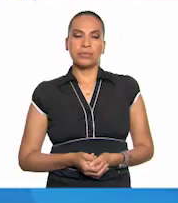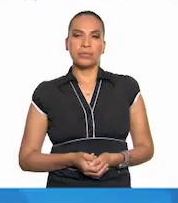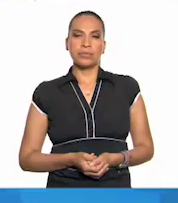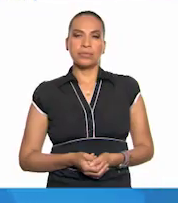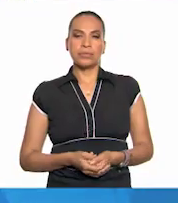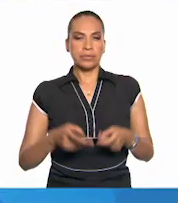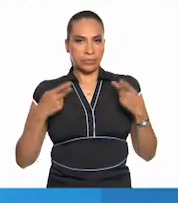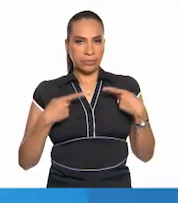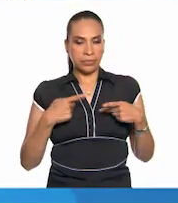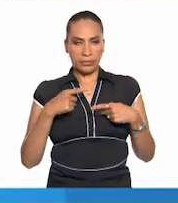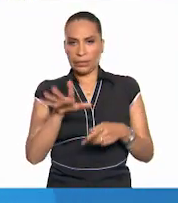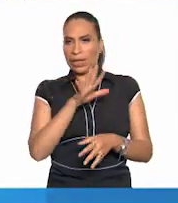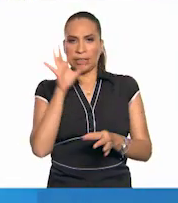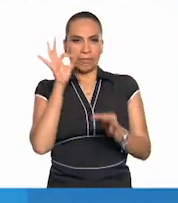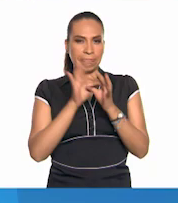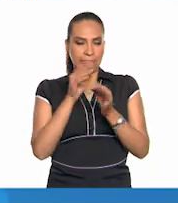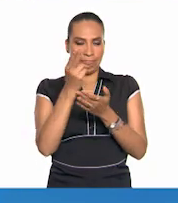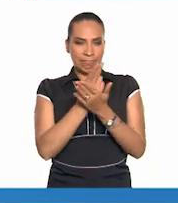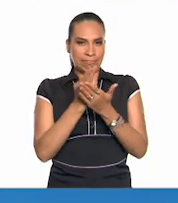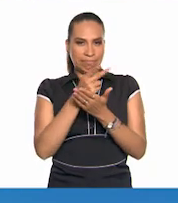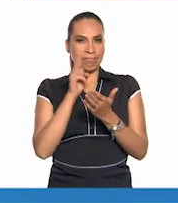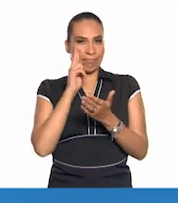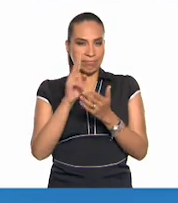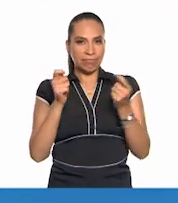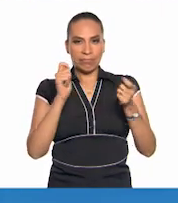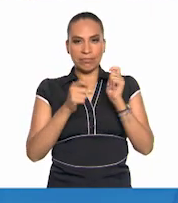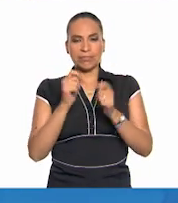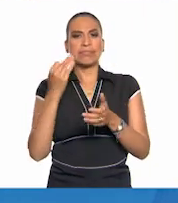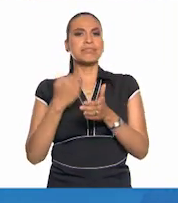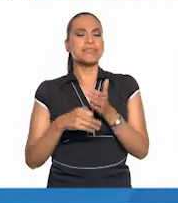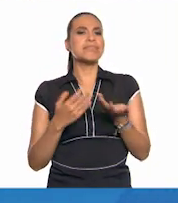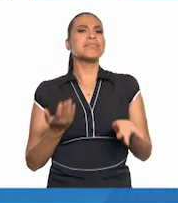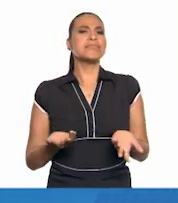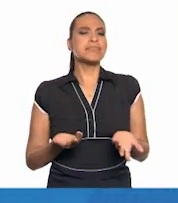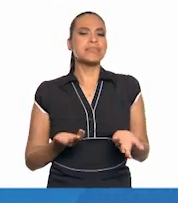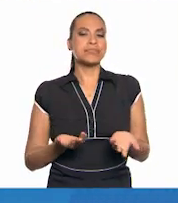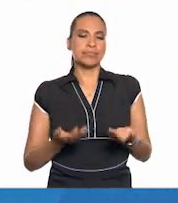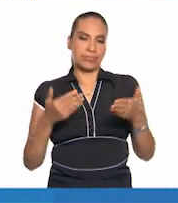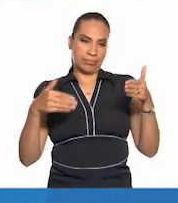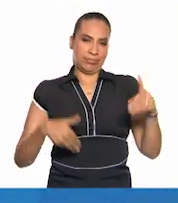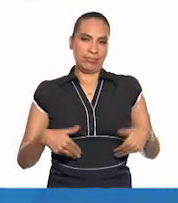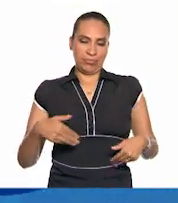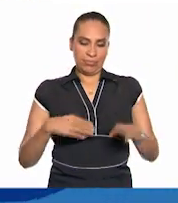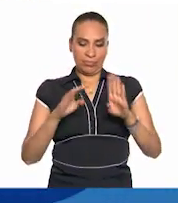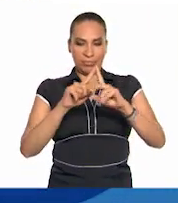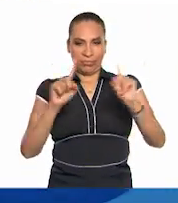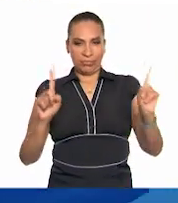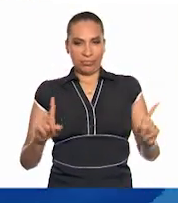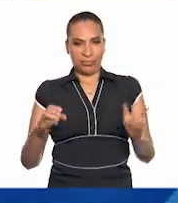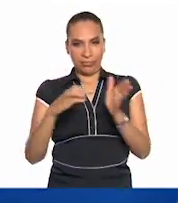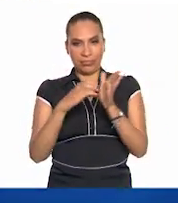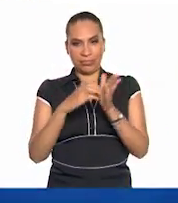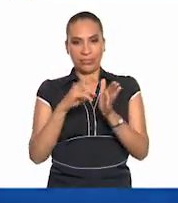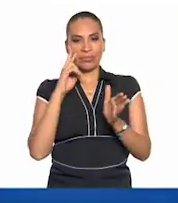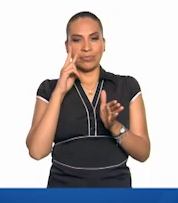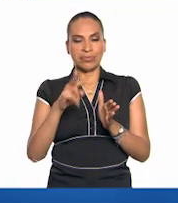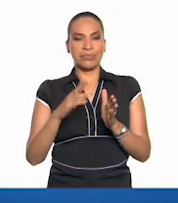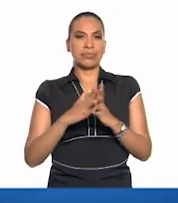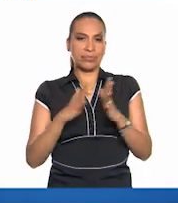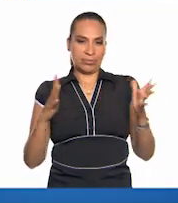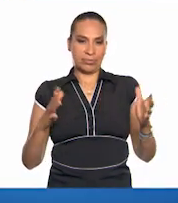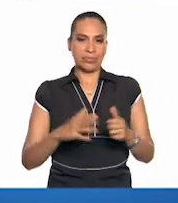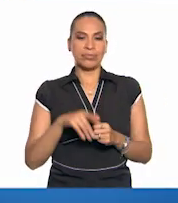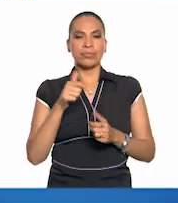Mis personajes están listos para salir a escena, pero les hace falta un teatrino. Yo hice el mío con esta caja